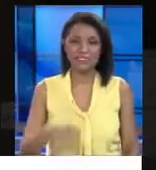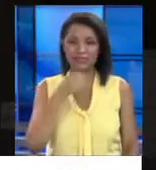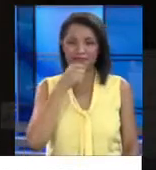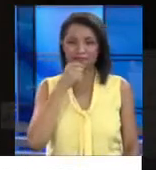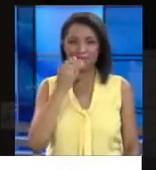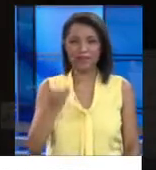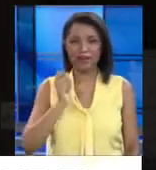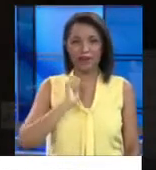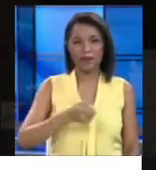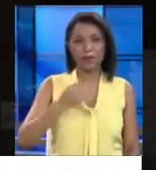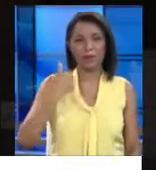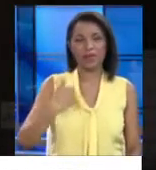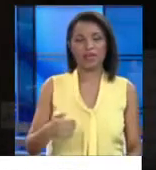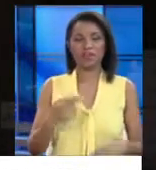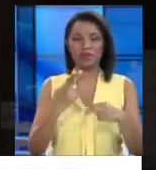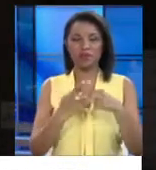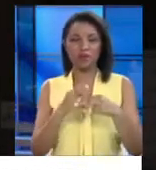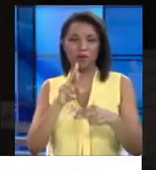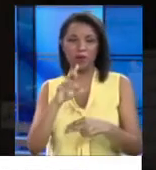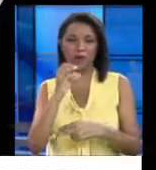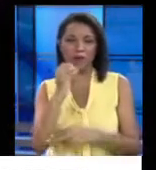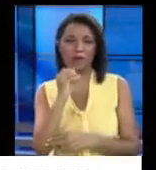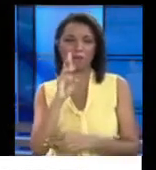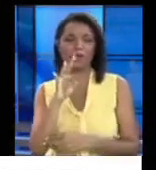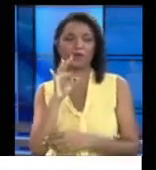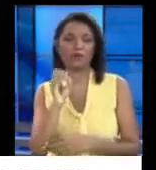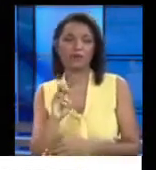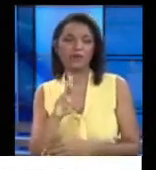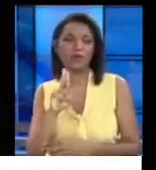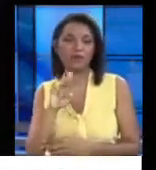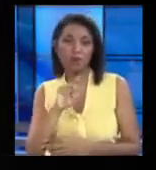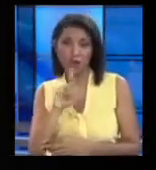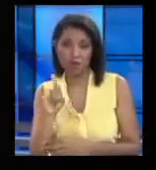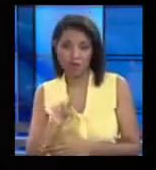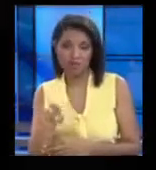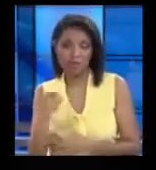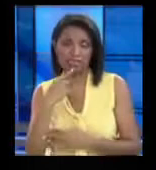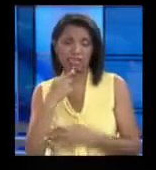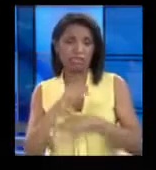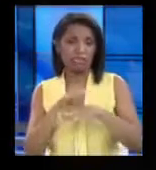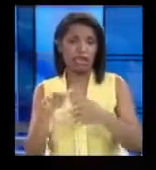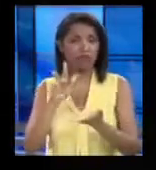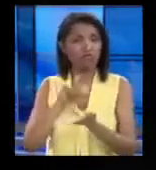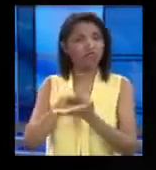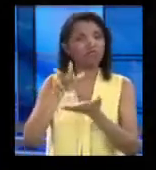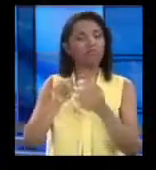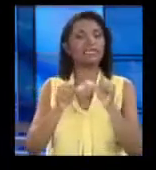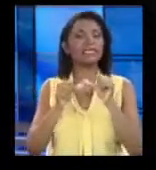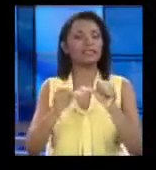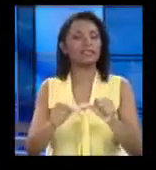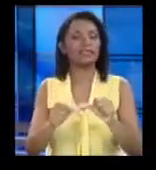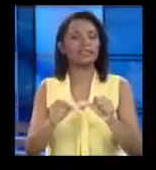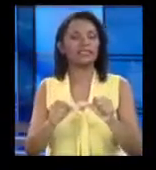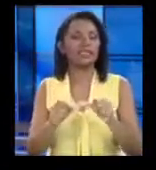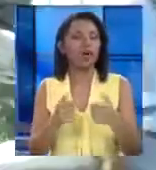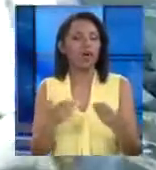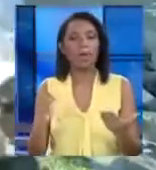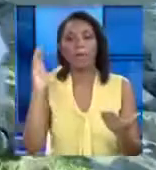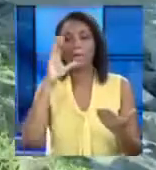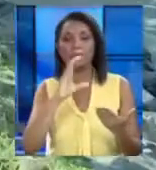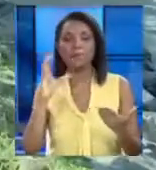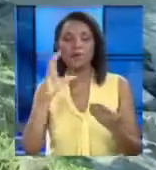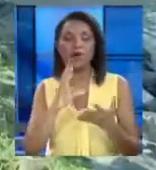palabras del abogado Roberto Ruiz Díaz, quien ya ha sido autorizado por parte del Tribunal Electoral para que empiece esta recolección de